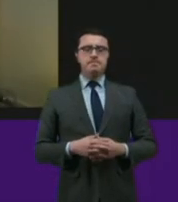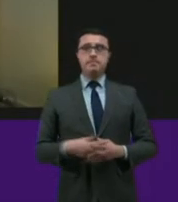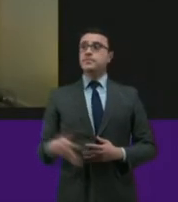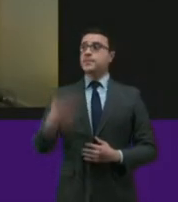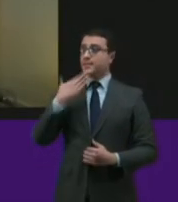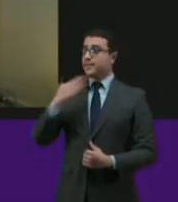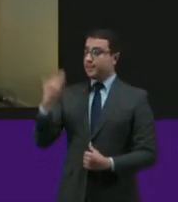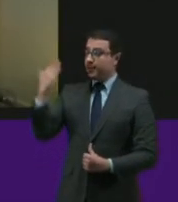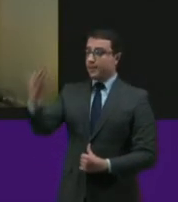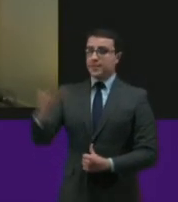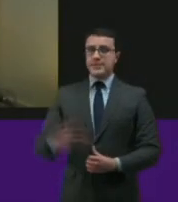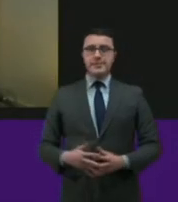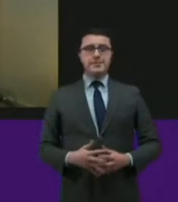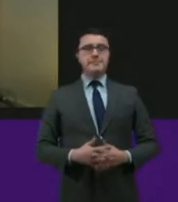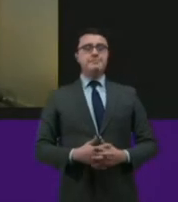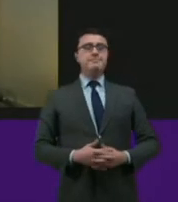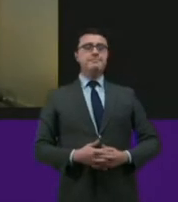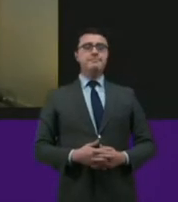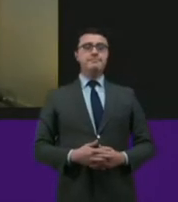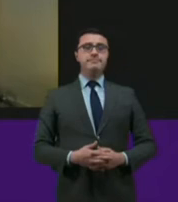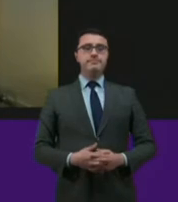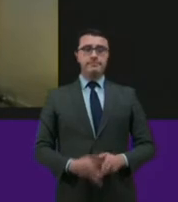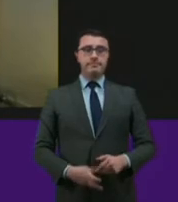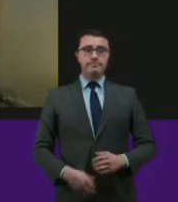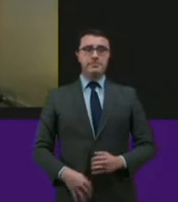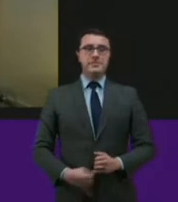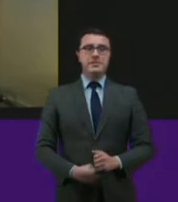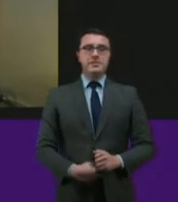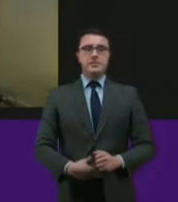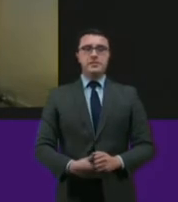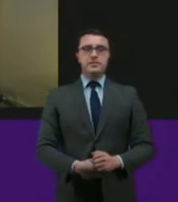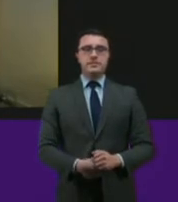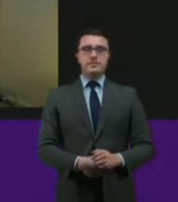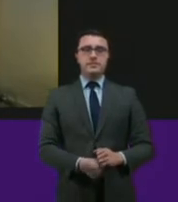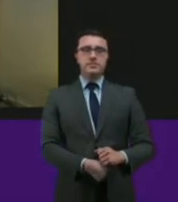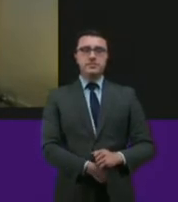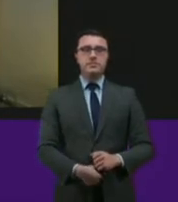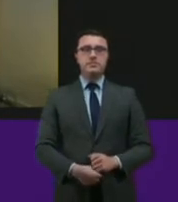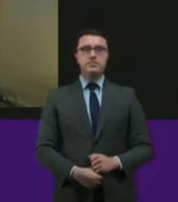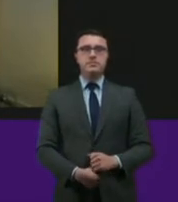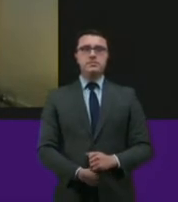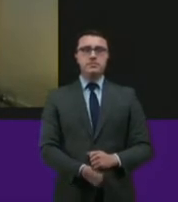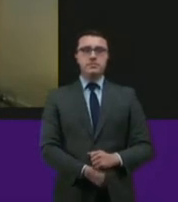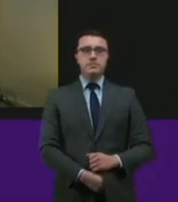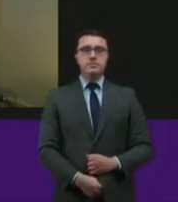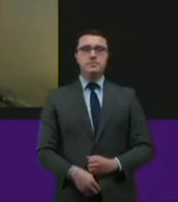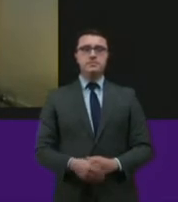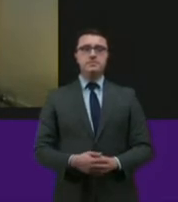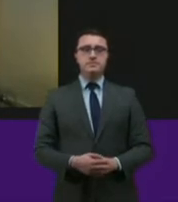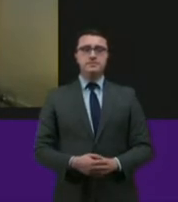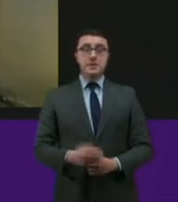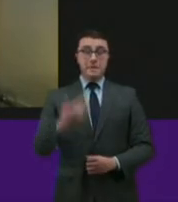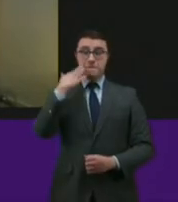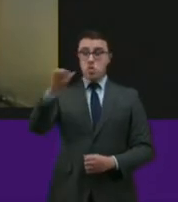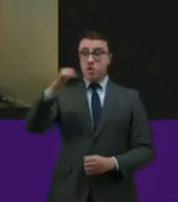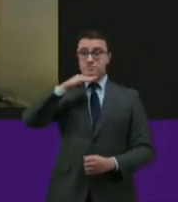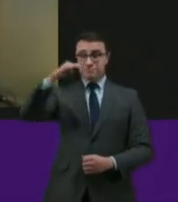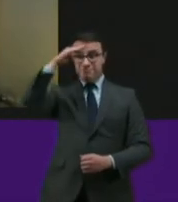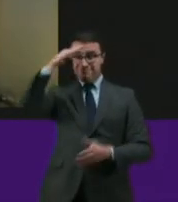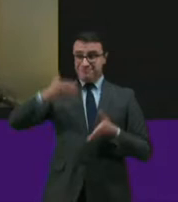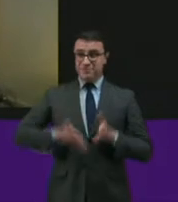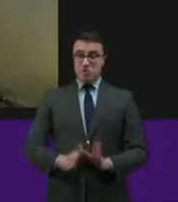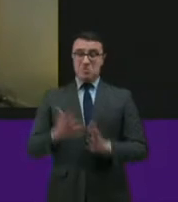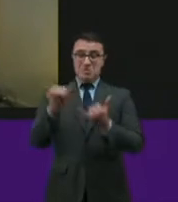Cami. Bueno, esta cuota paisa me encanta y cuota mujer. Ahora hablamos un poquito de eso. Pero bueno, Hila,